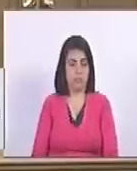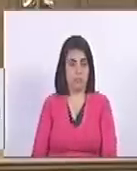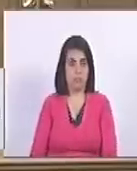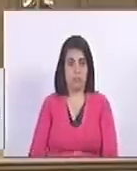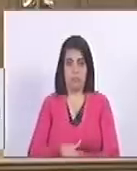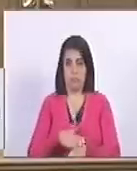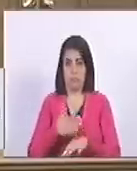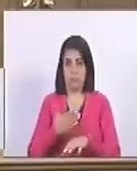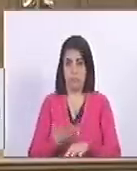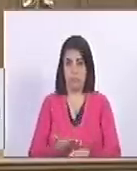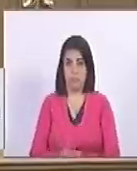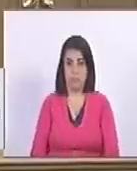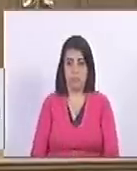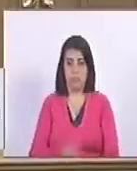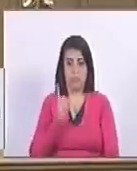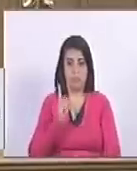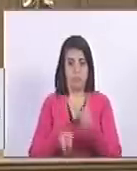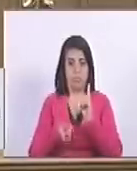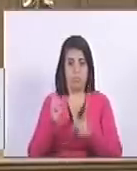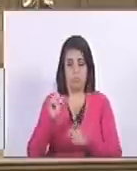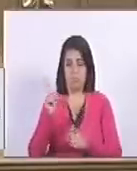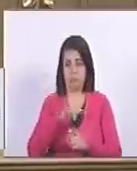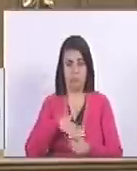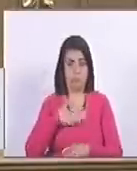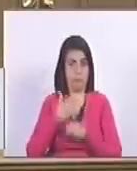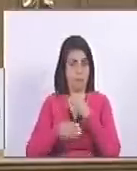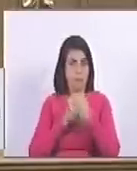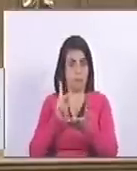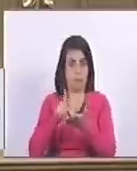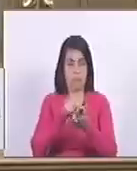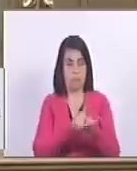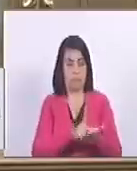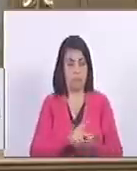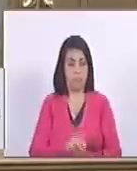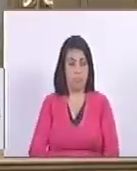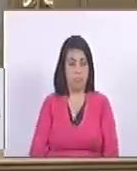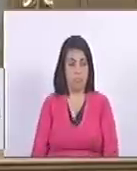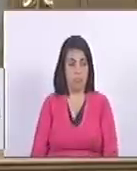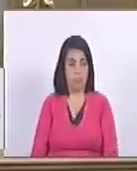porque algunos no podrán ser candidatos